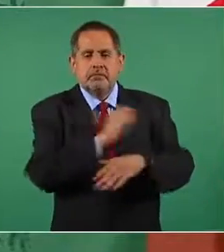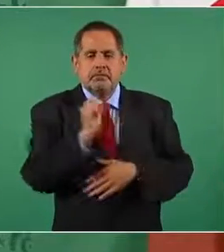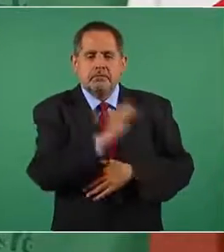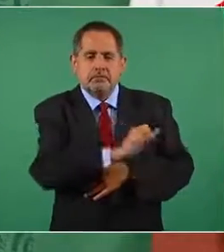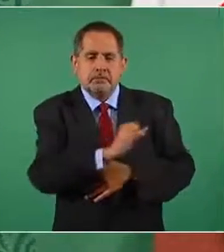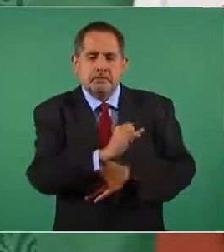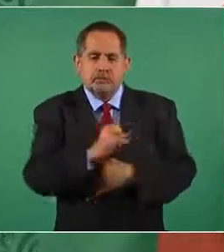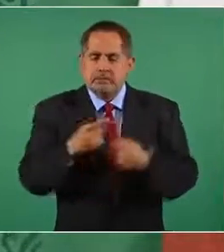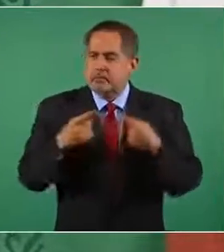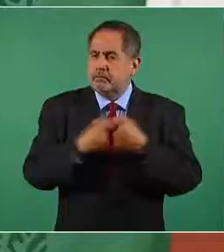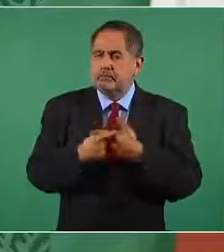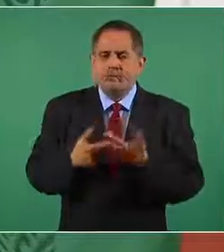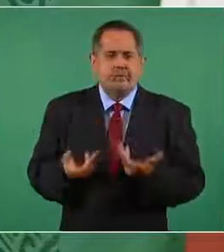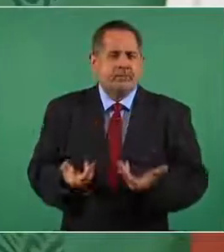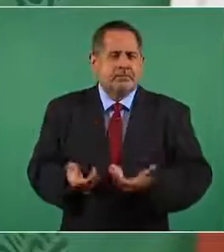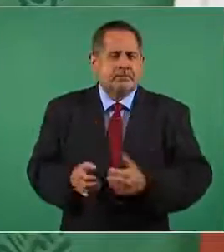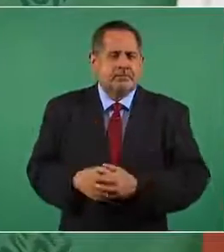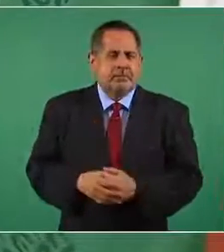Entonces,